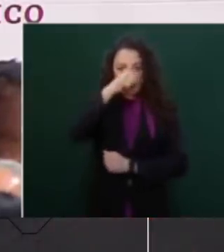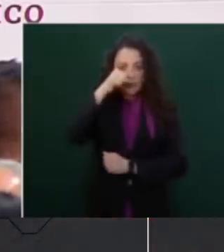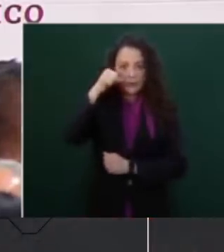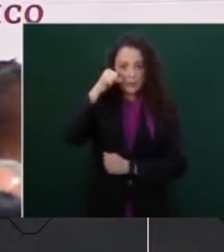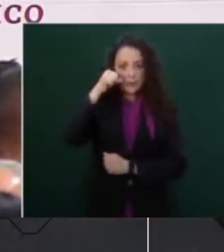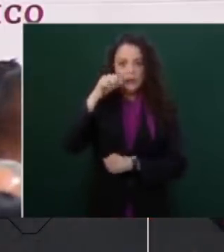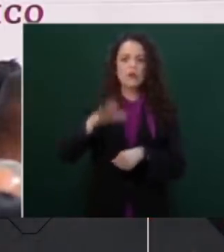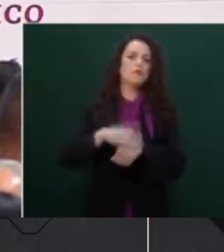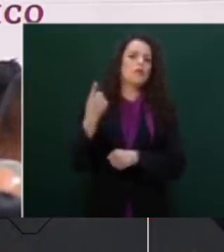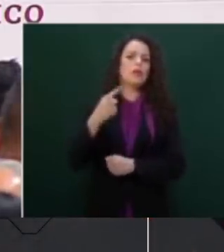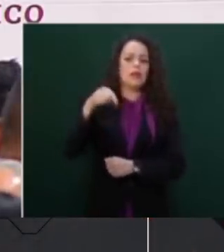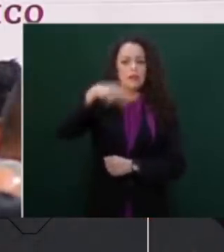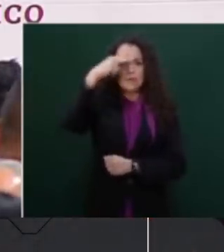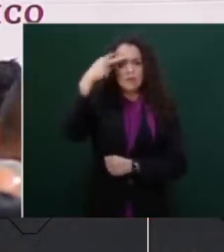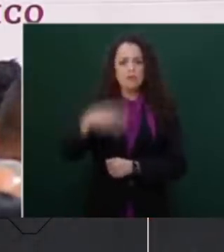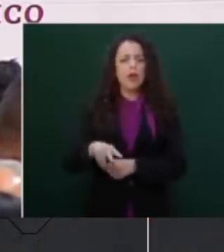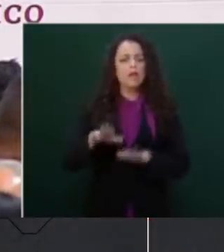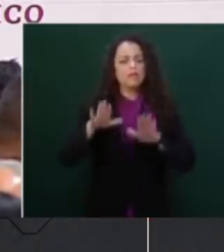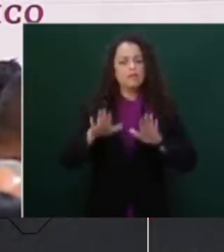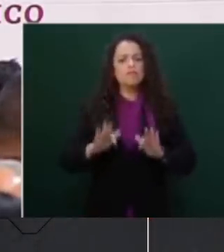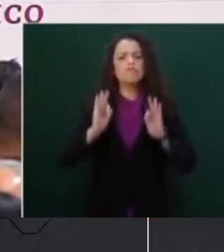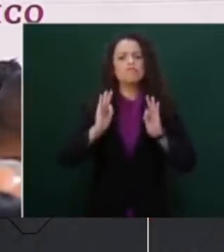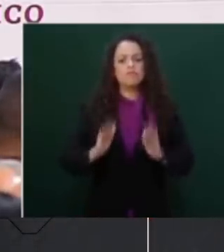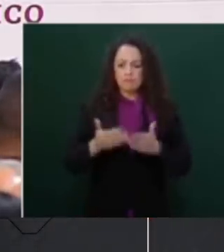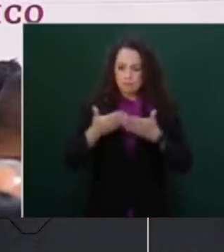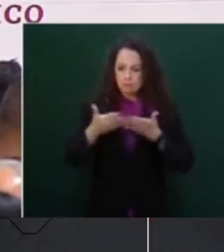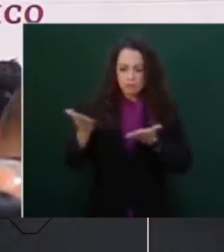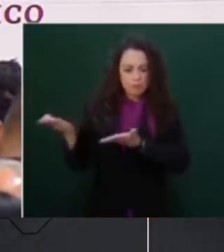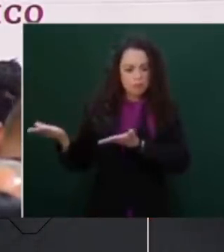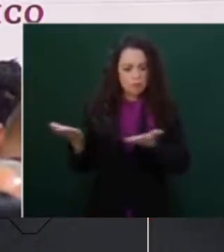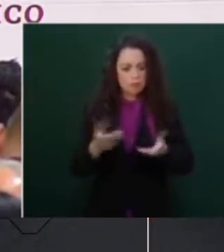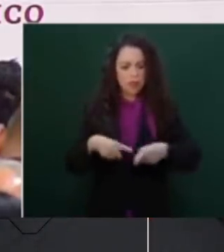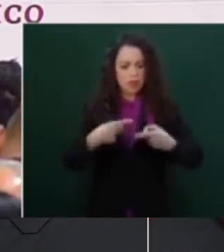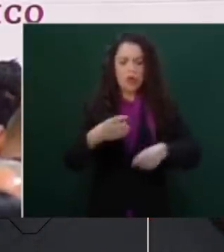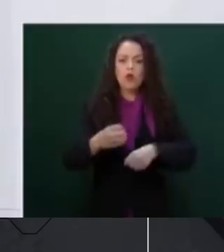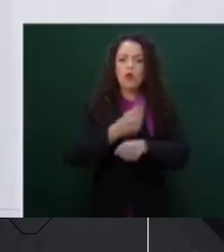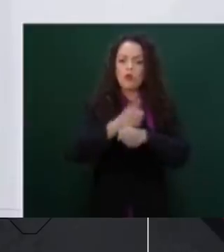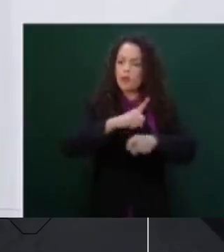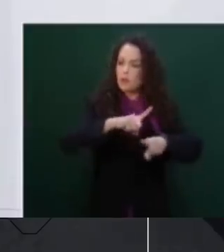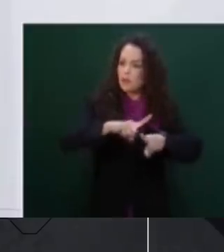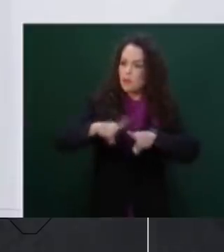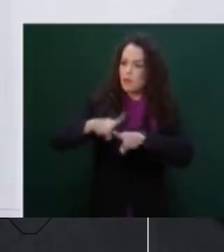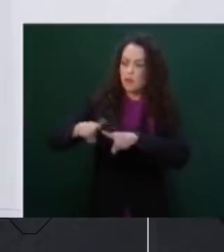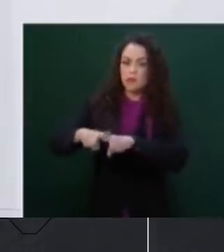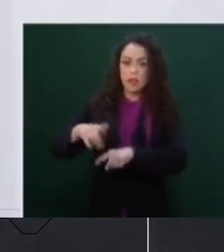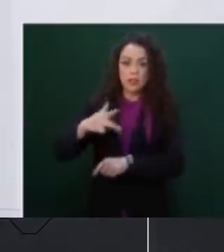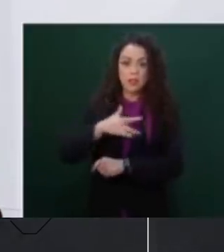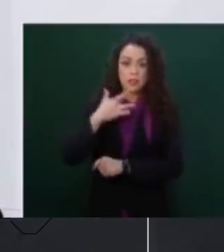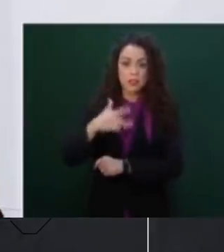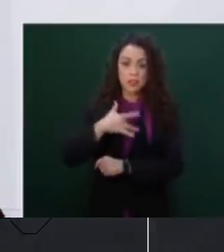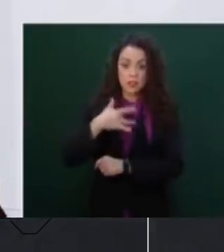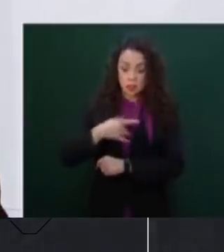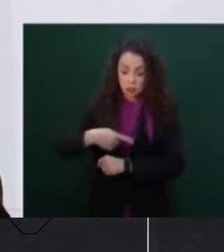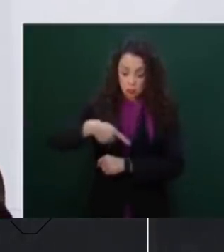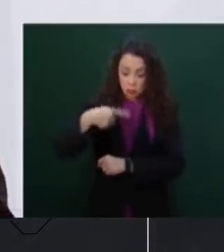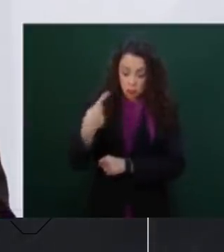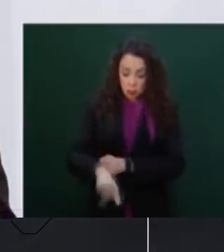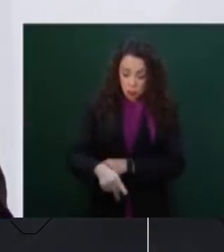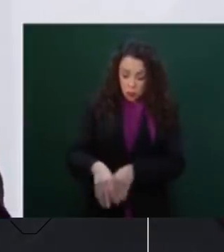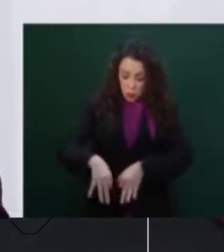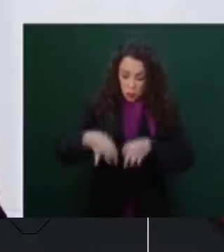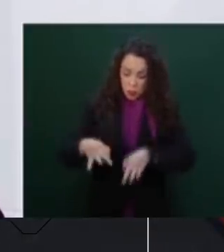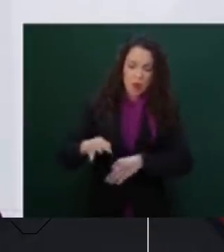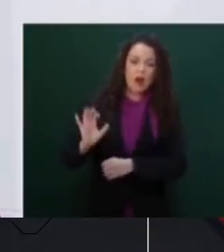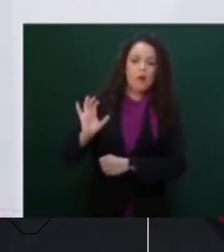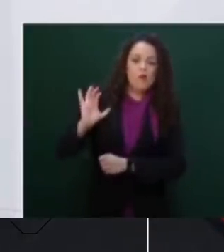tolerante, abierta y de oportunidades, orgullosa de sus raíces, deseosa de compartir